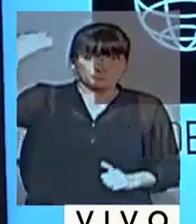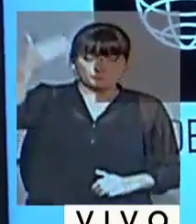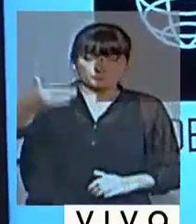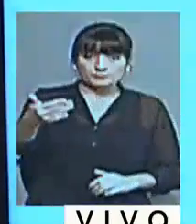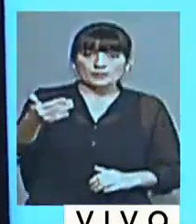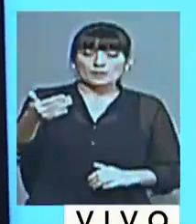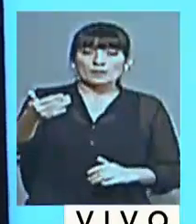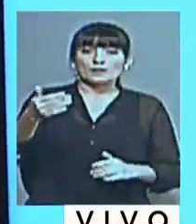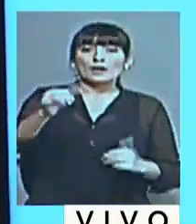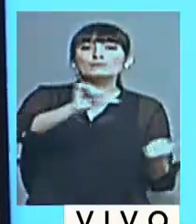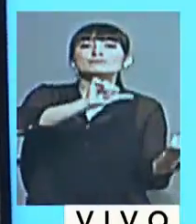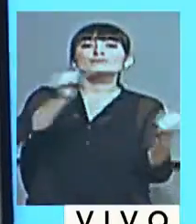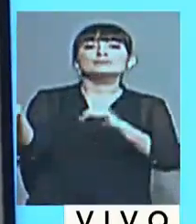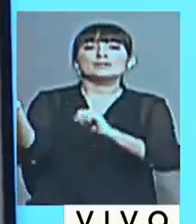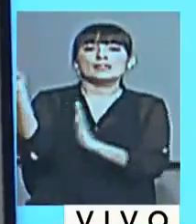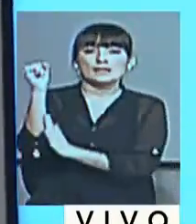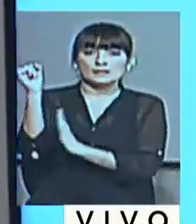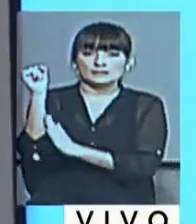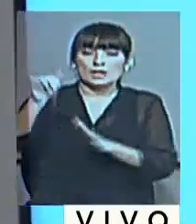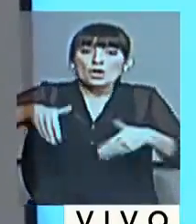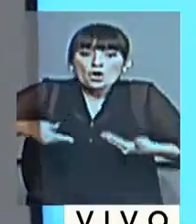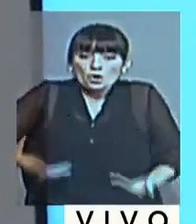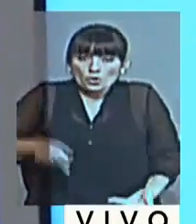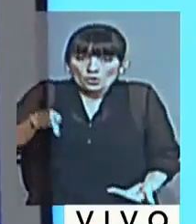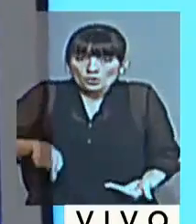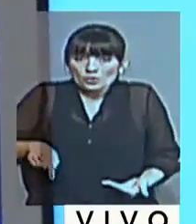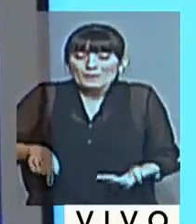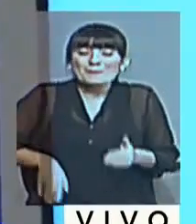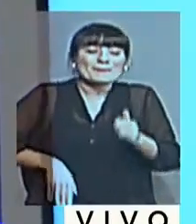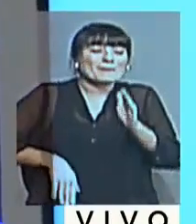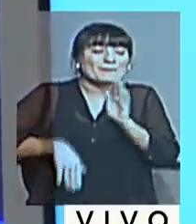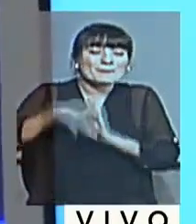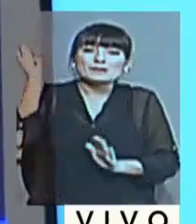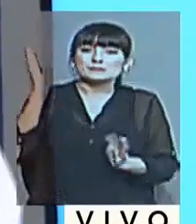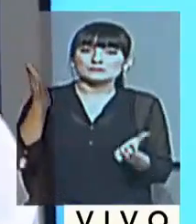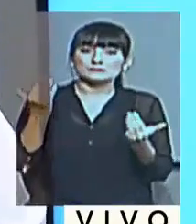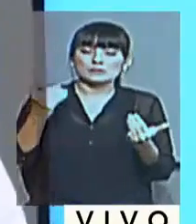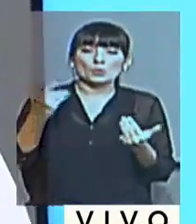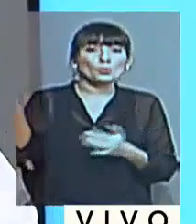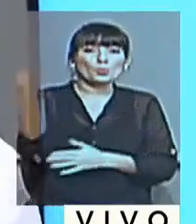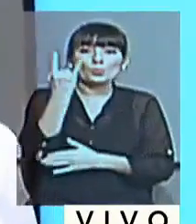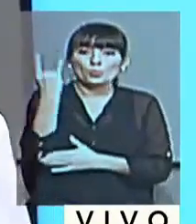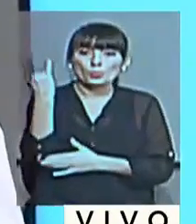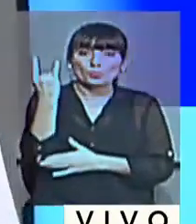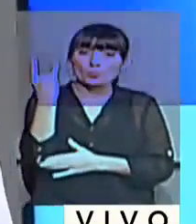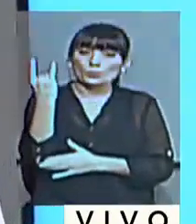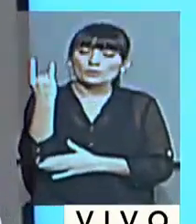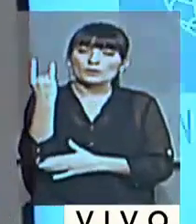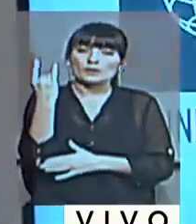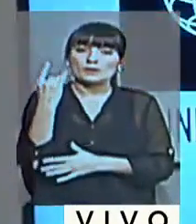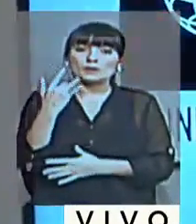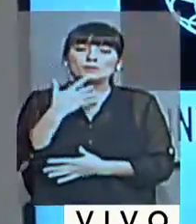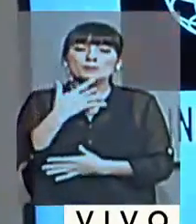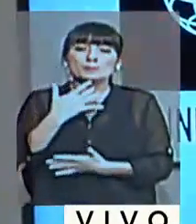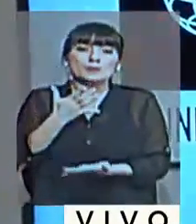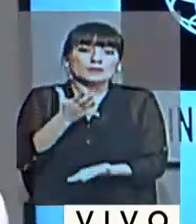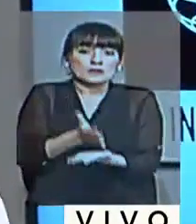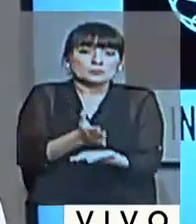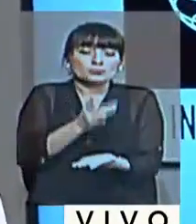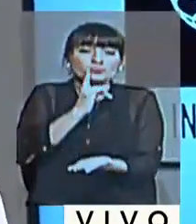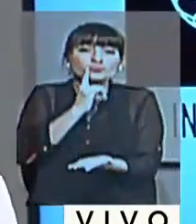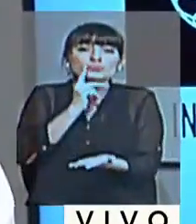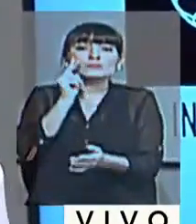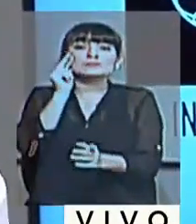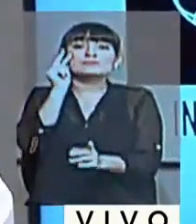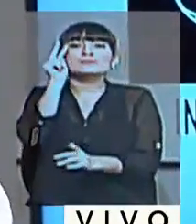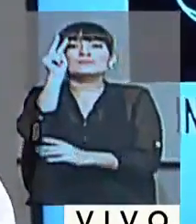es derrotar a la derecha hoy, más urgente que nunca, debido a que tenemos en